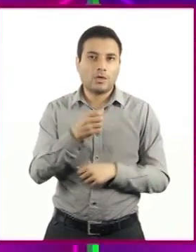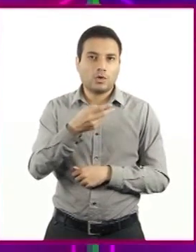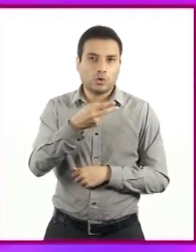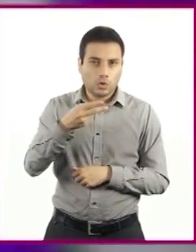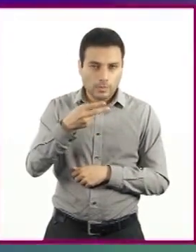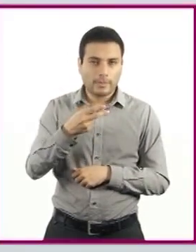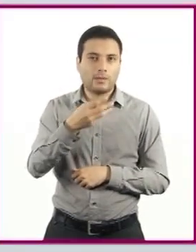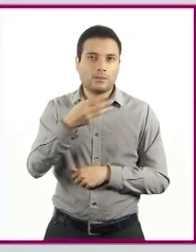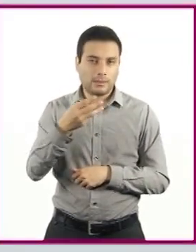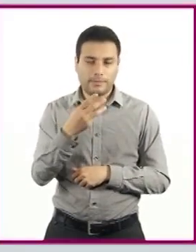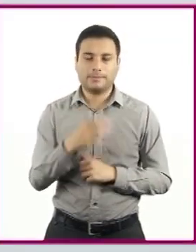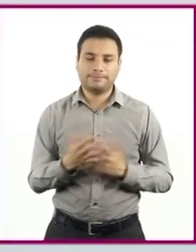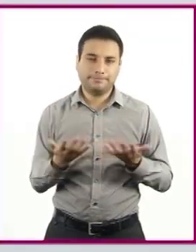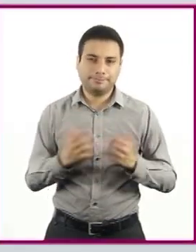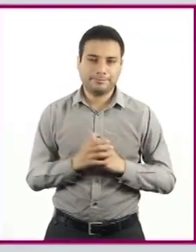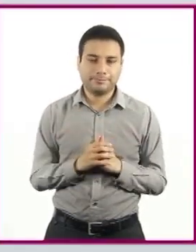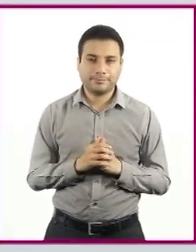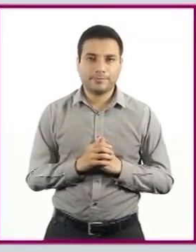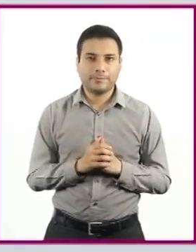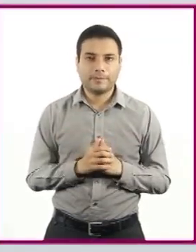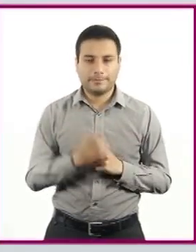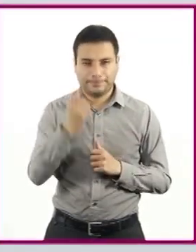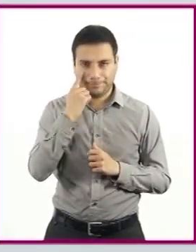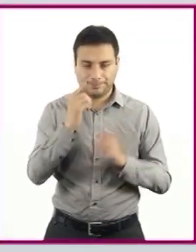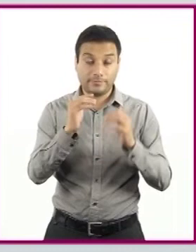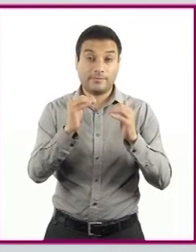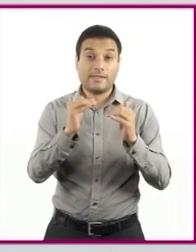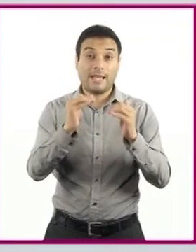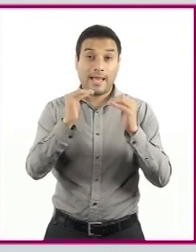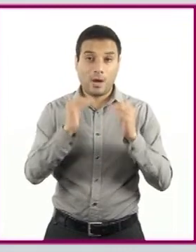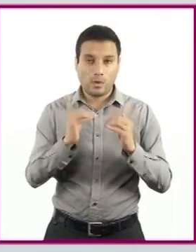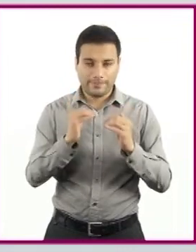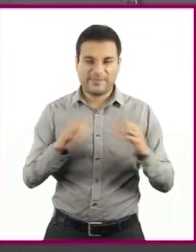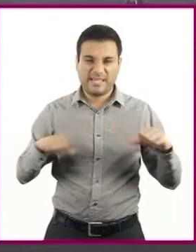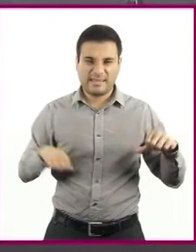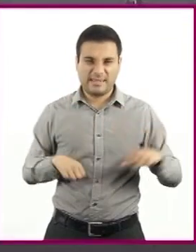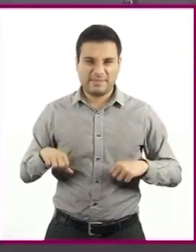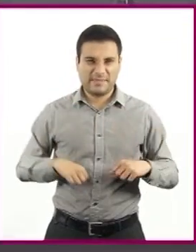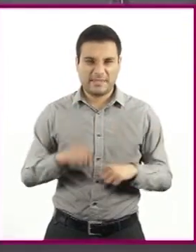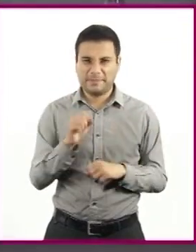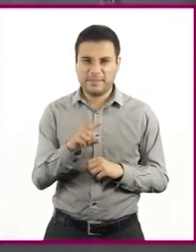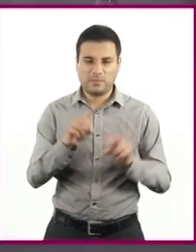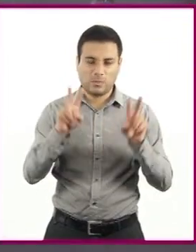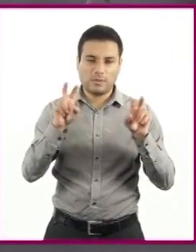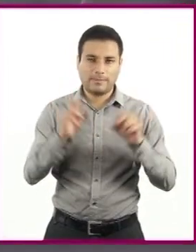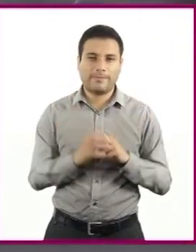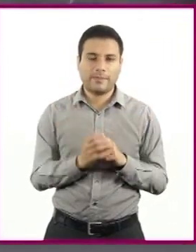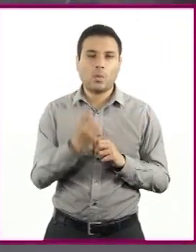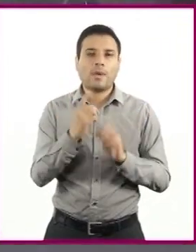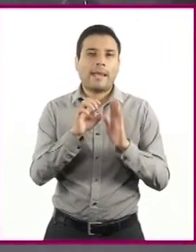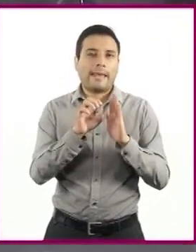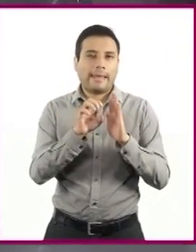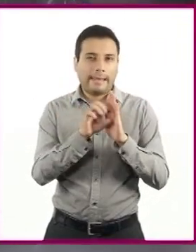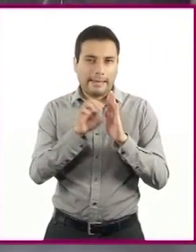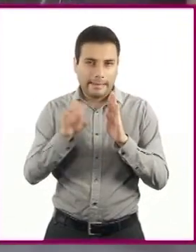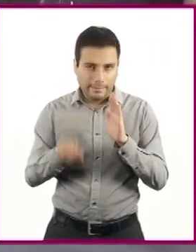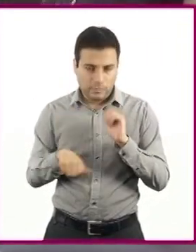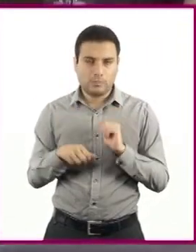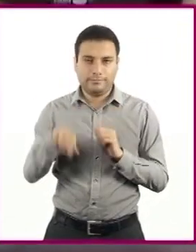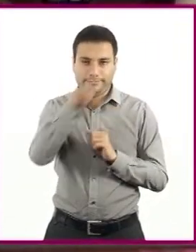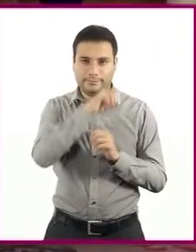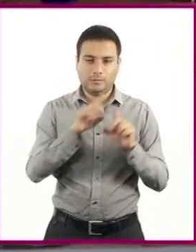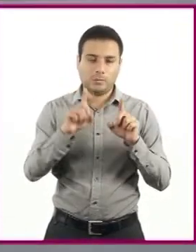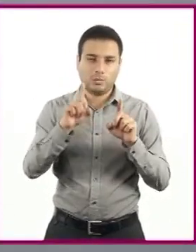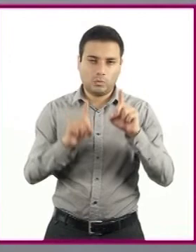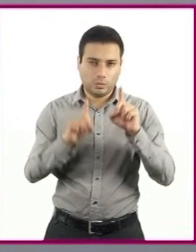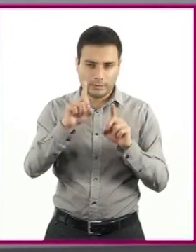triples. Ahora llevaremos a cabo una actividad para aplicar el contenido. Haremos un ejemplo juntos para disipar dudas.